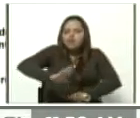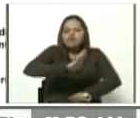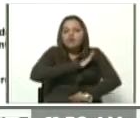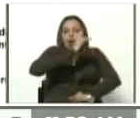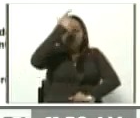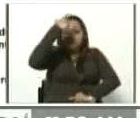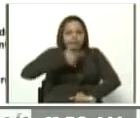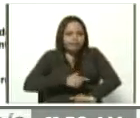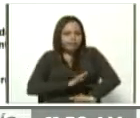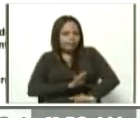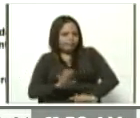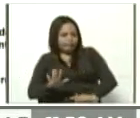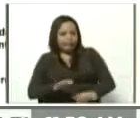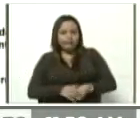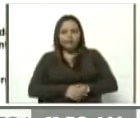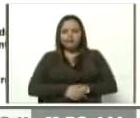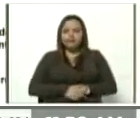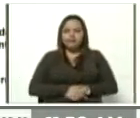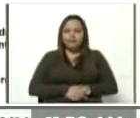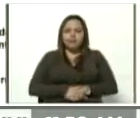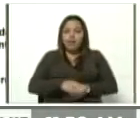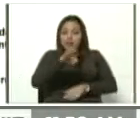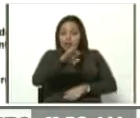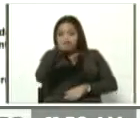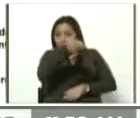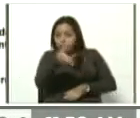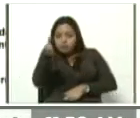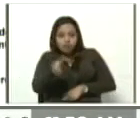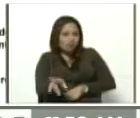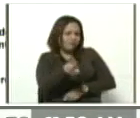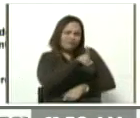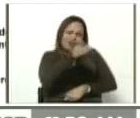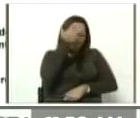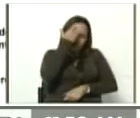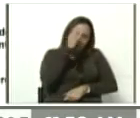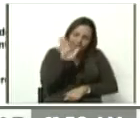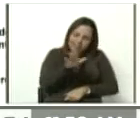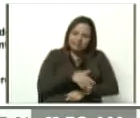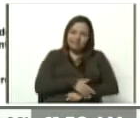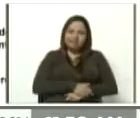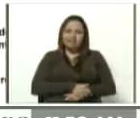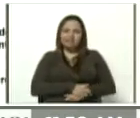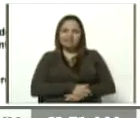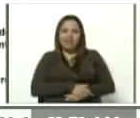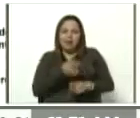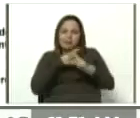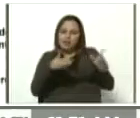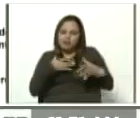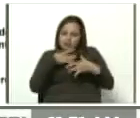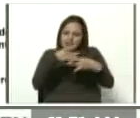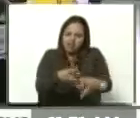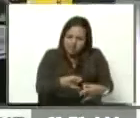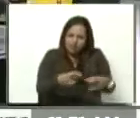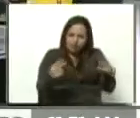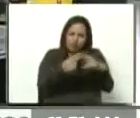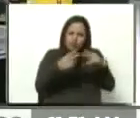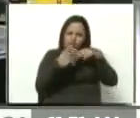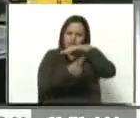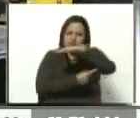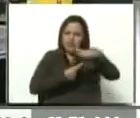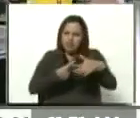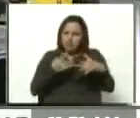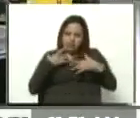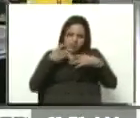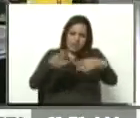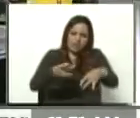personal. 3%, bueno, no sabe. Pero es interesante esto, ¿no? Y es interesante porque